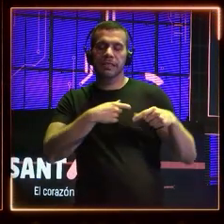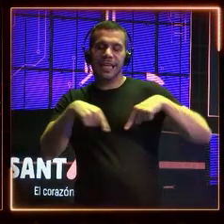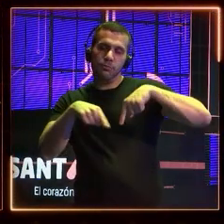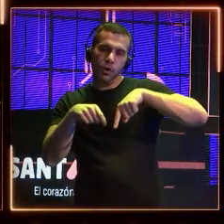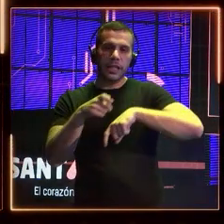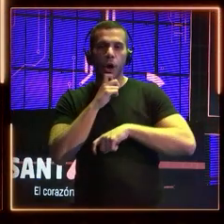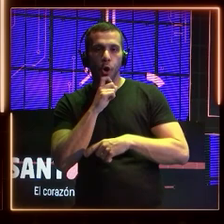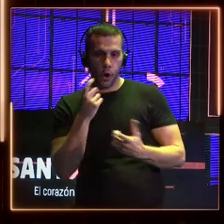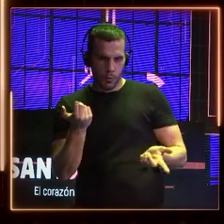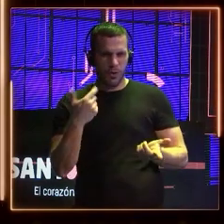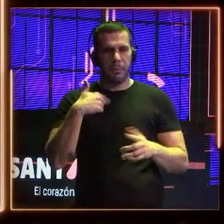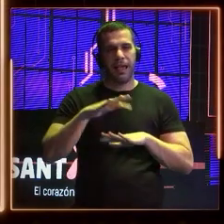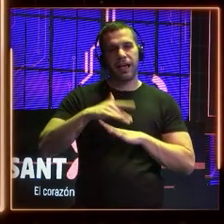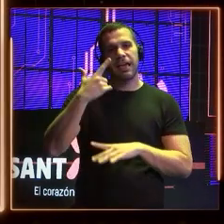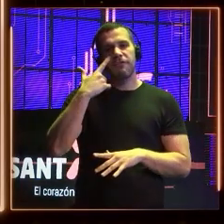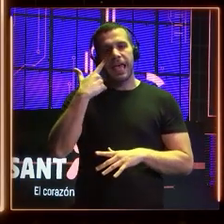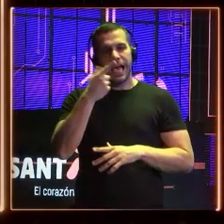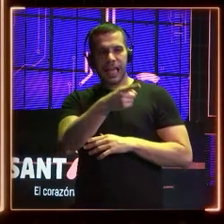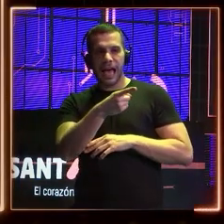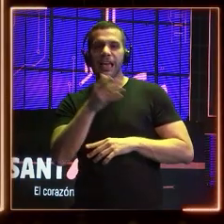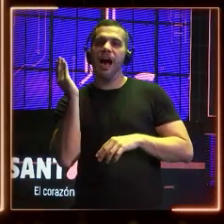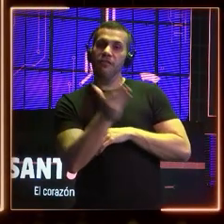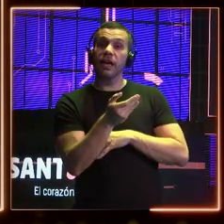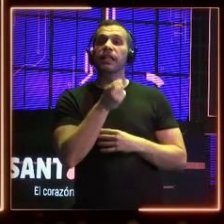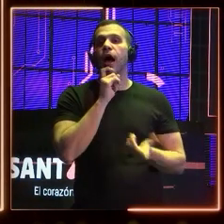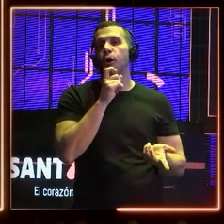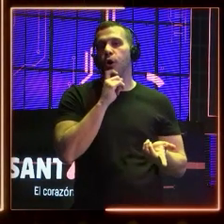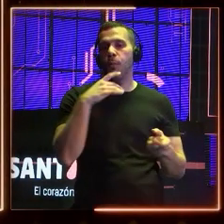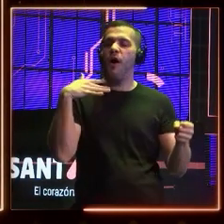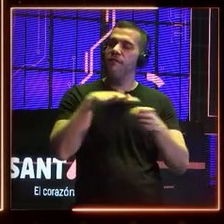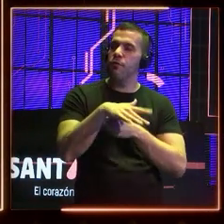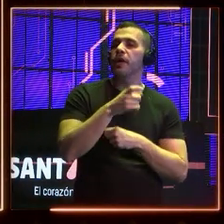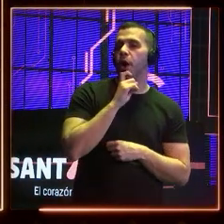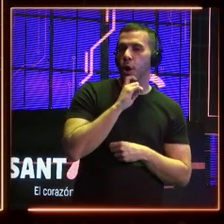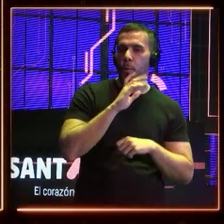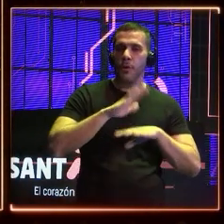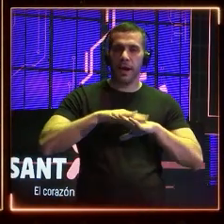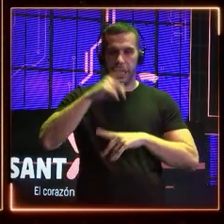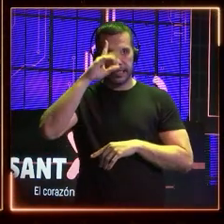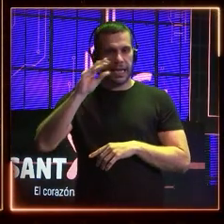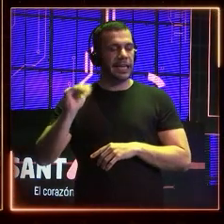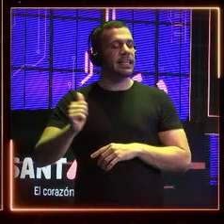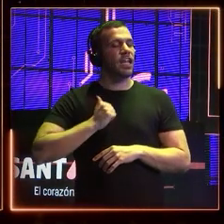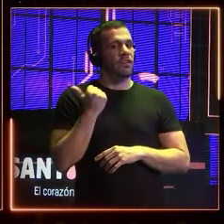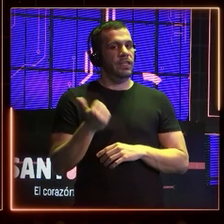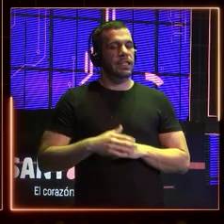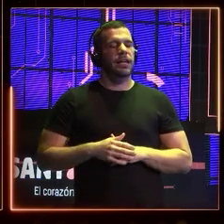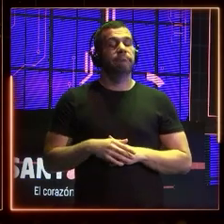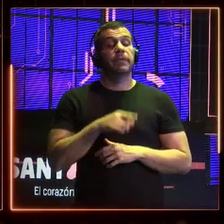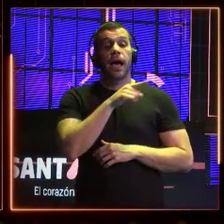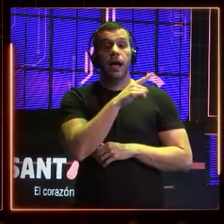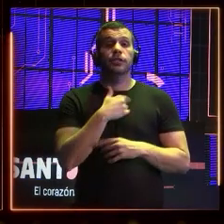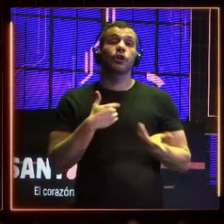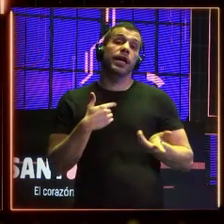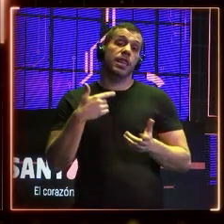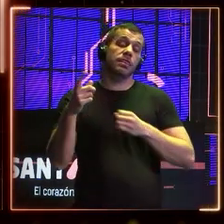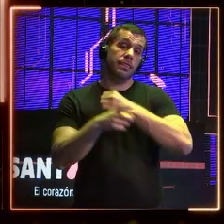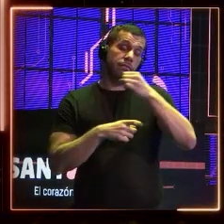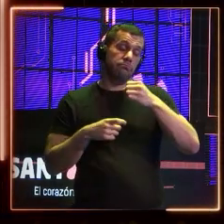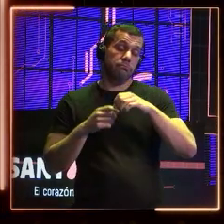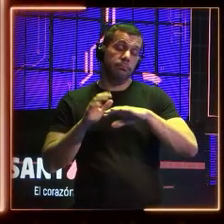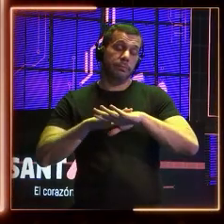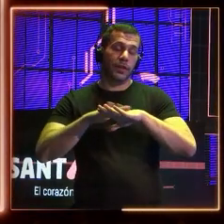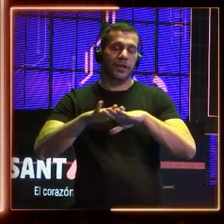tipo no para que veáis un poco el impacto y estas capacidades que está teniendo la Inteligencia artificial eso fue en diciembre tan solo dos meses